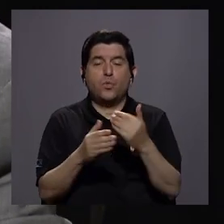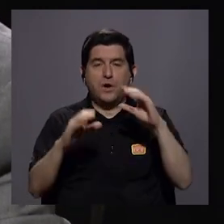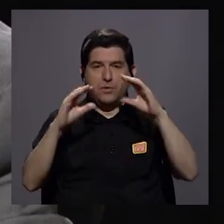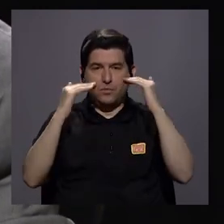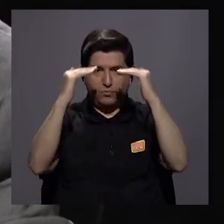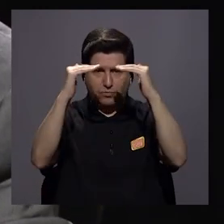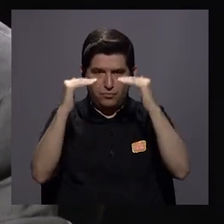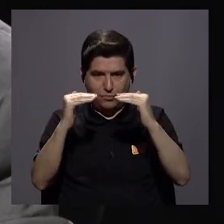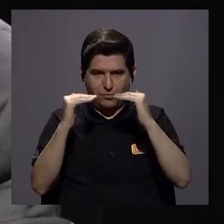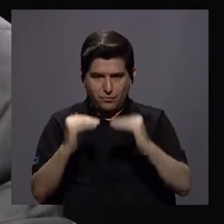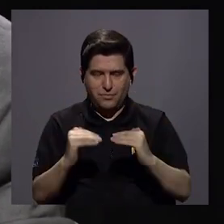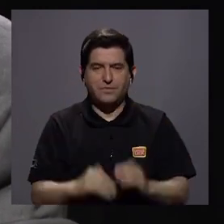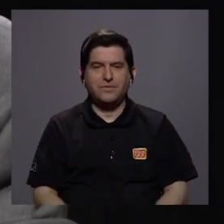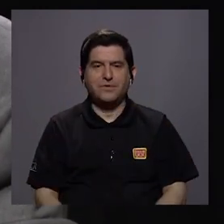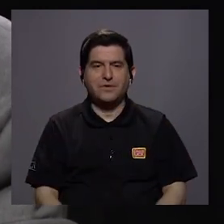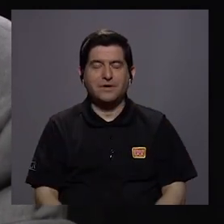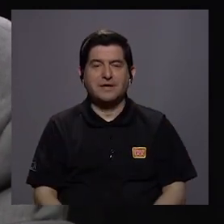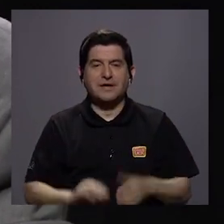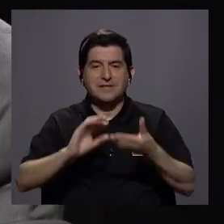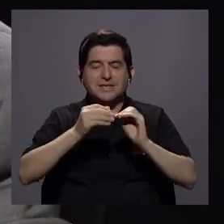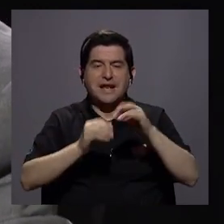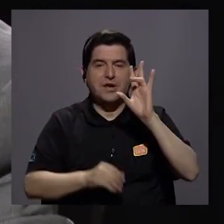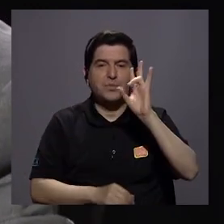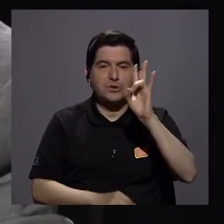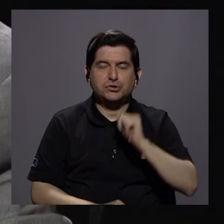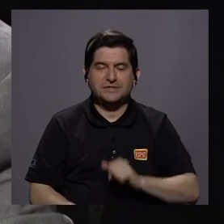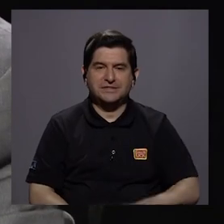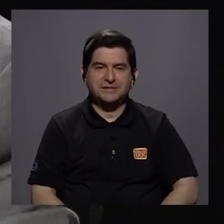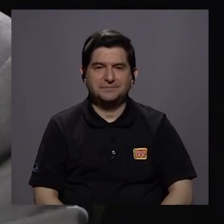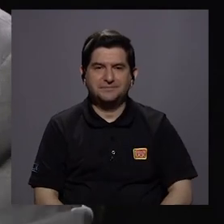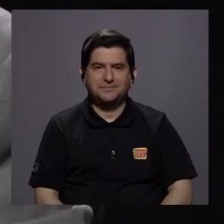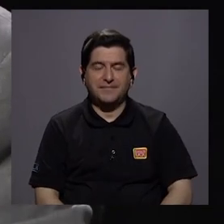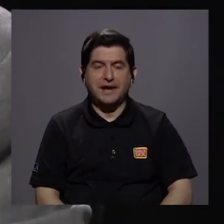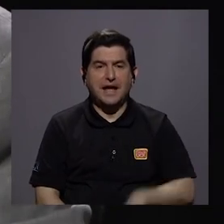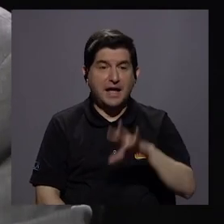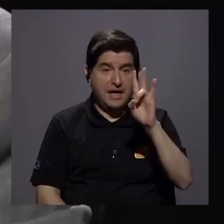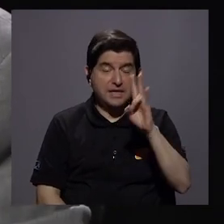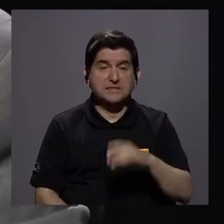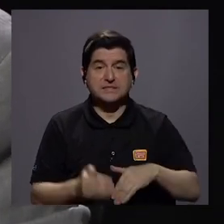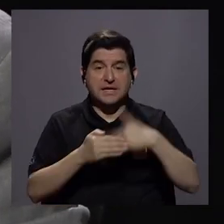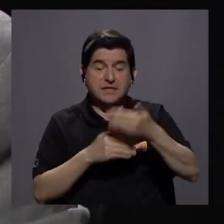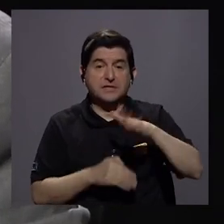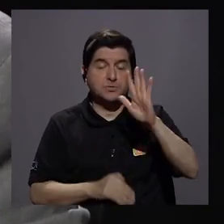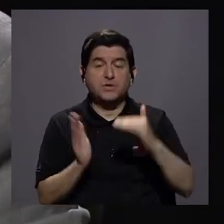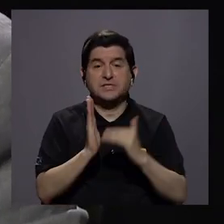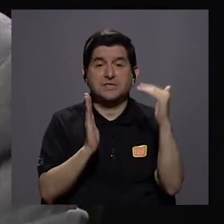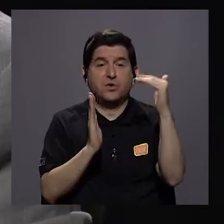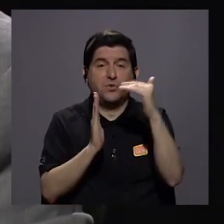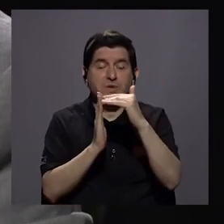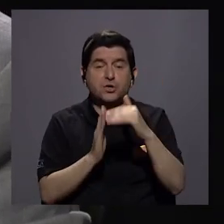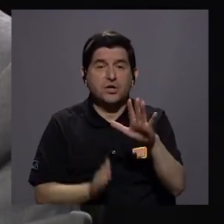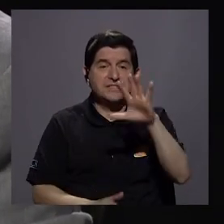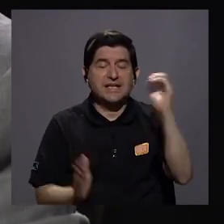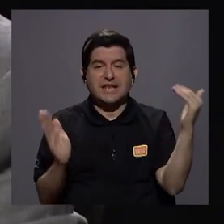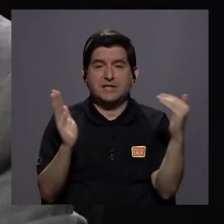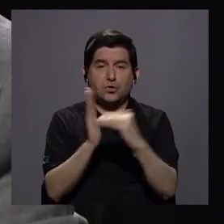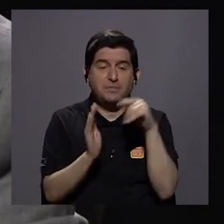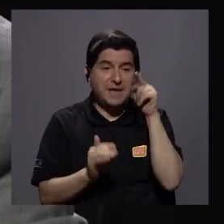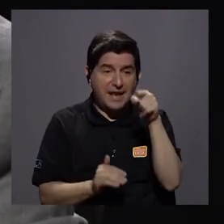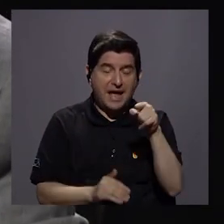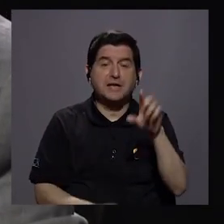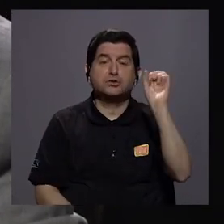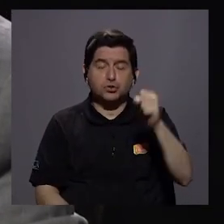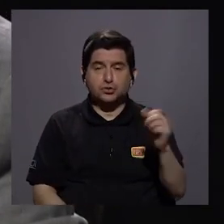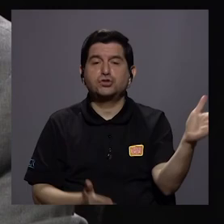Entonces, ampliar uno nuevo que es el tramo número 7. Y entonces, pues, tramo número 7 son después de 5.500.000. Entonces, a